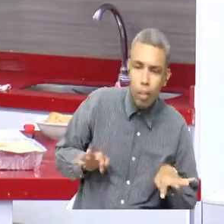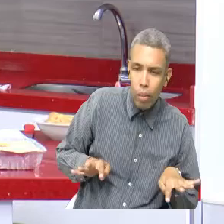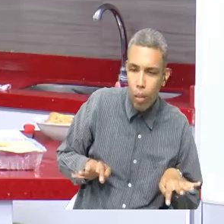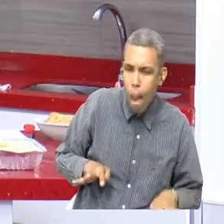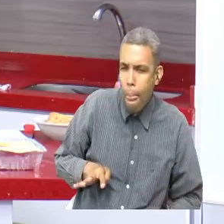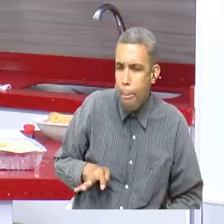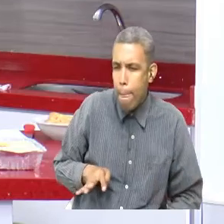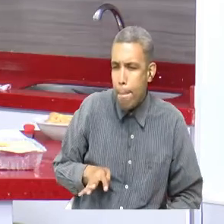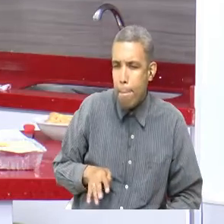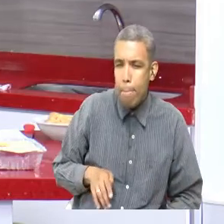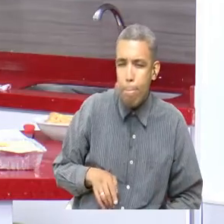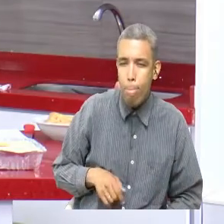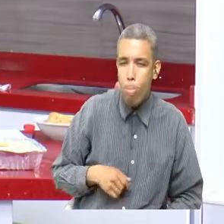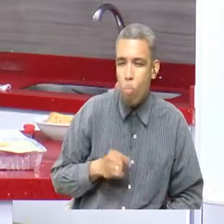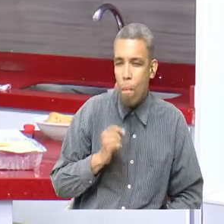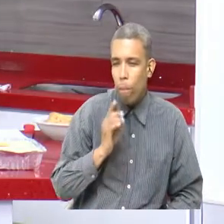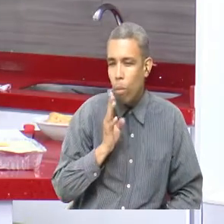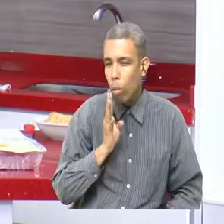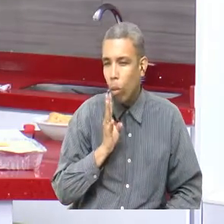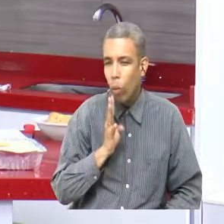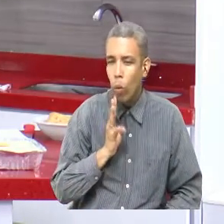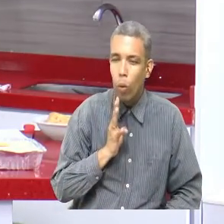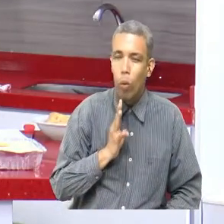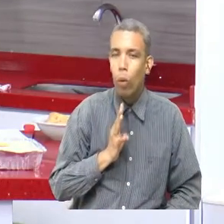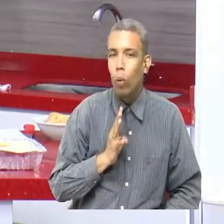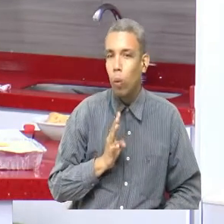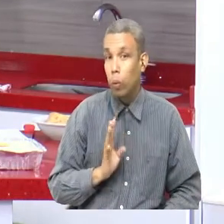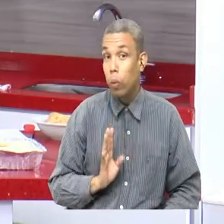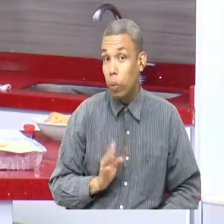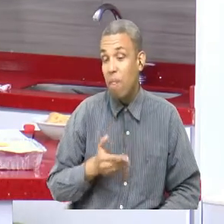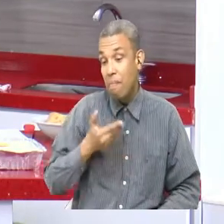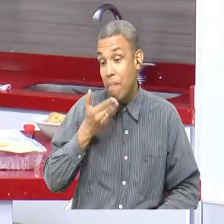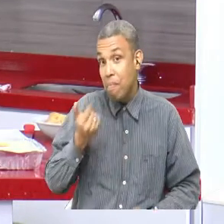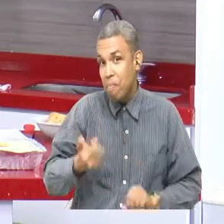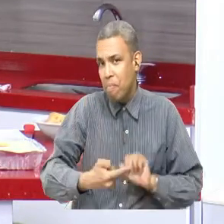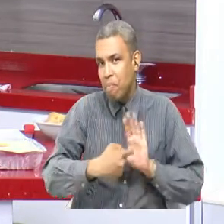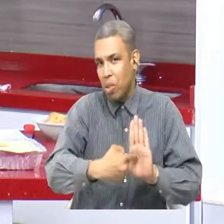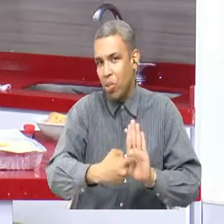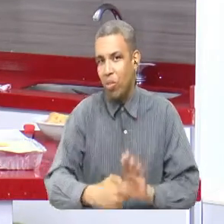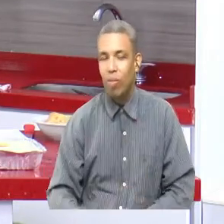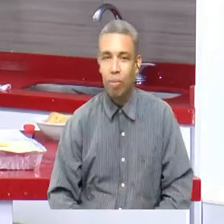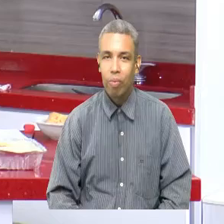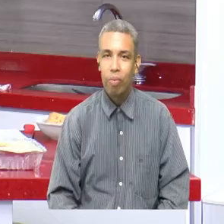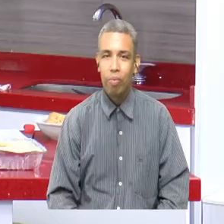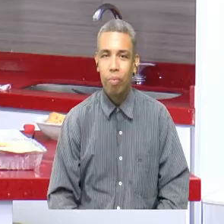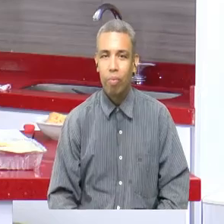colaboras, ponlas donde quiera. Bueno, vamos a ponerlas... ¡Uy, caramba!